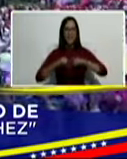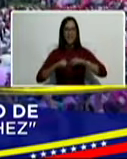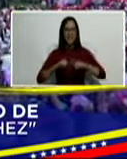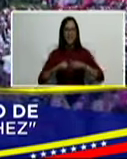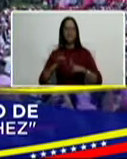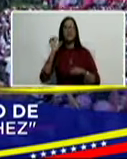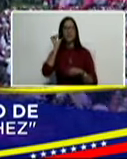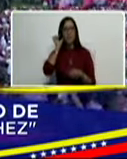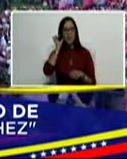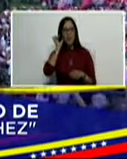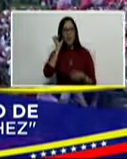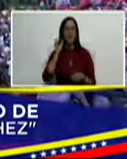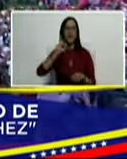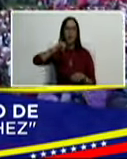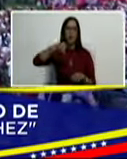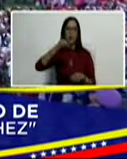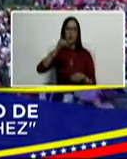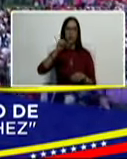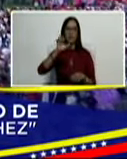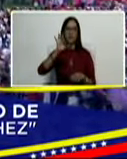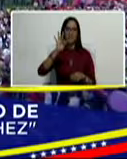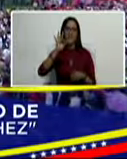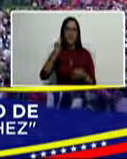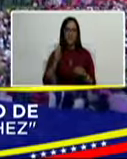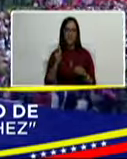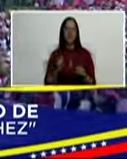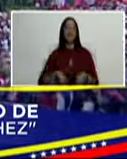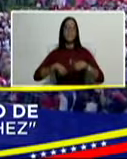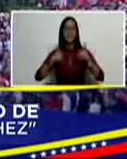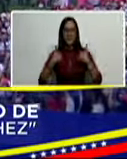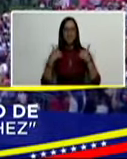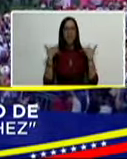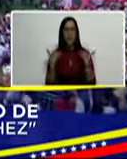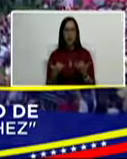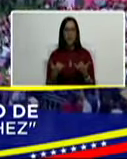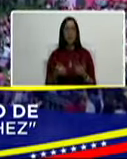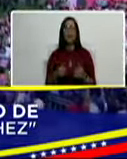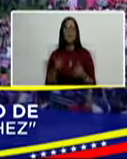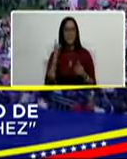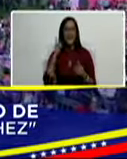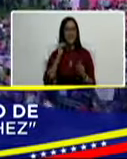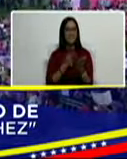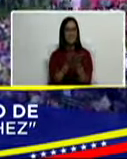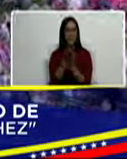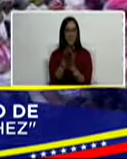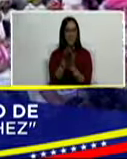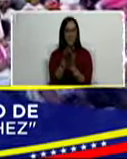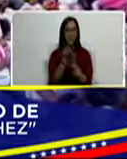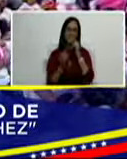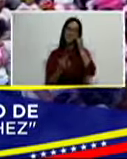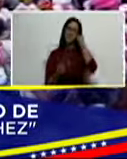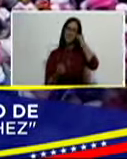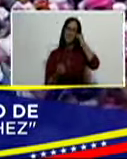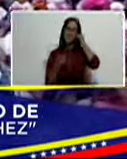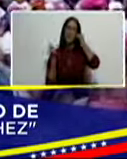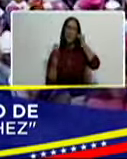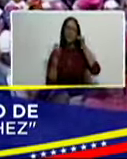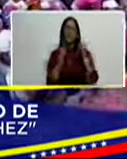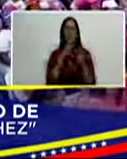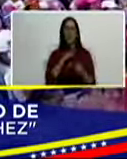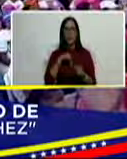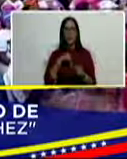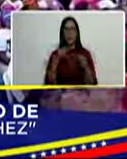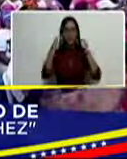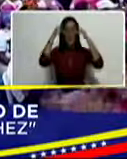de mujeres Josefa Joaquina Sánchez. Más ahora, por ahora y para siempre, como diría nuestro